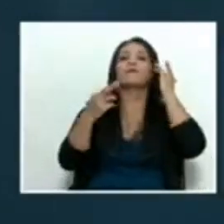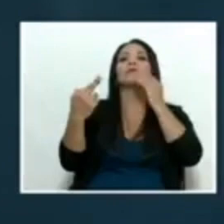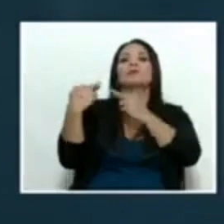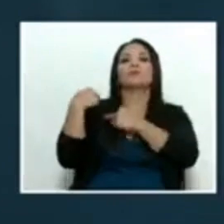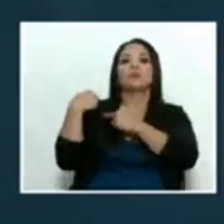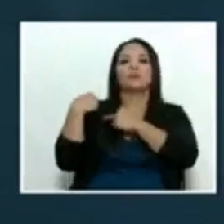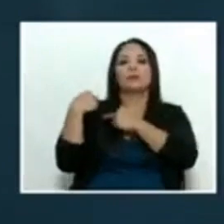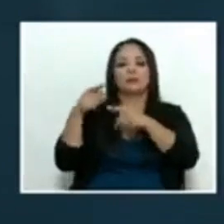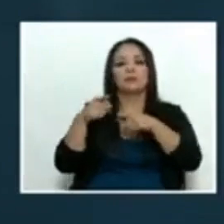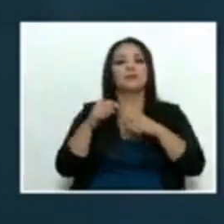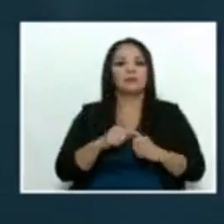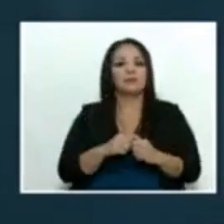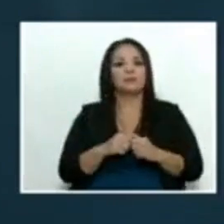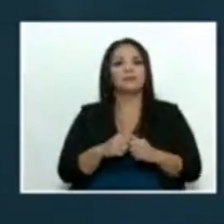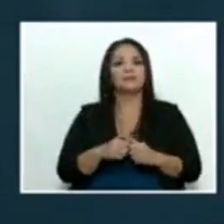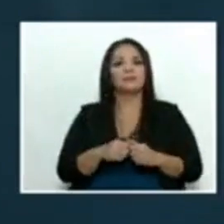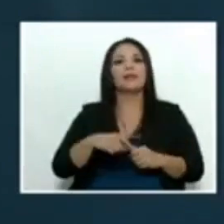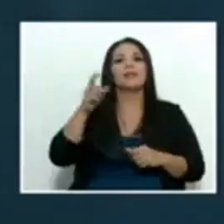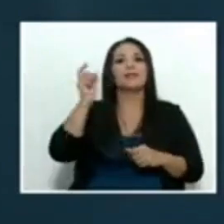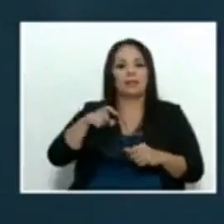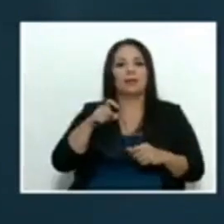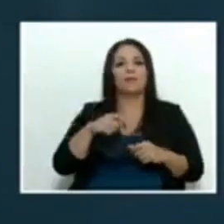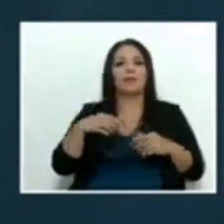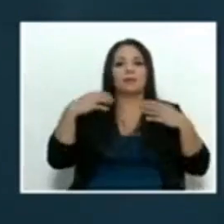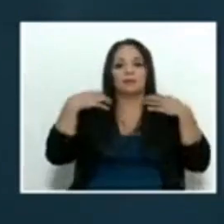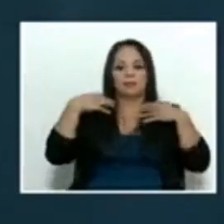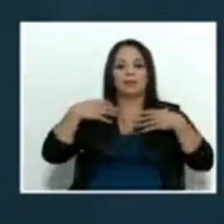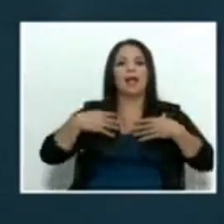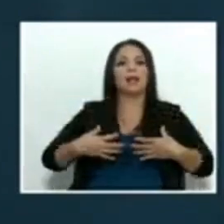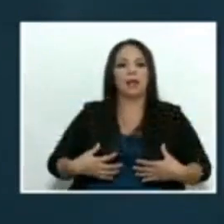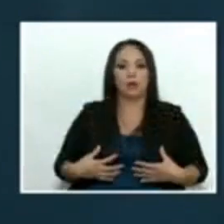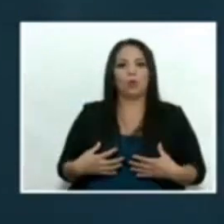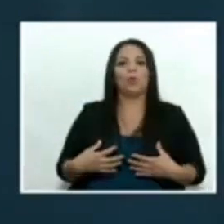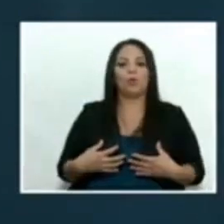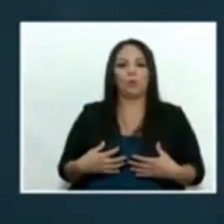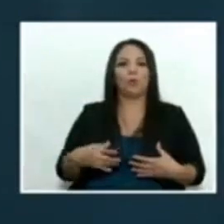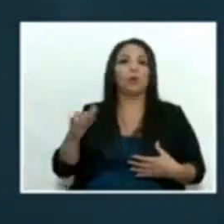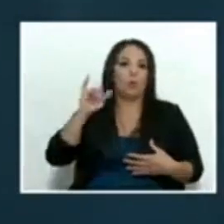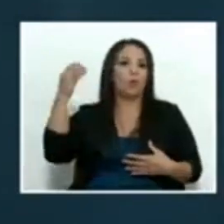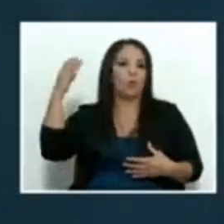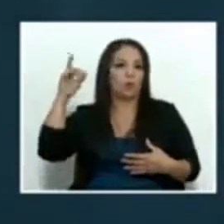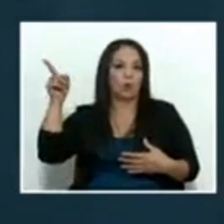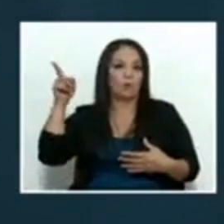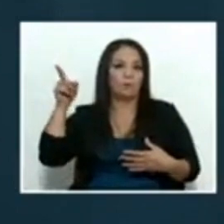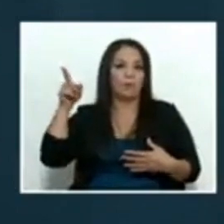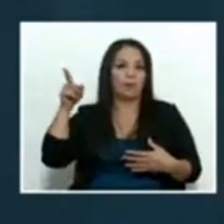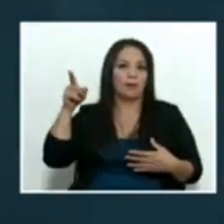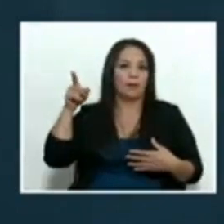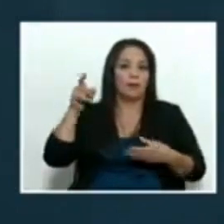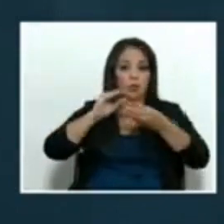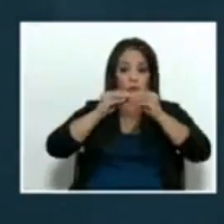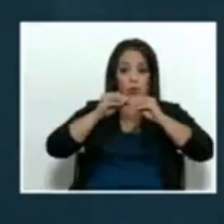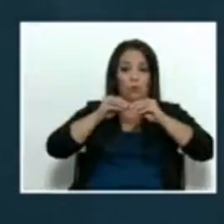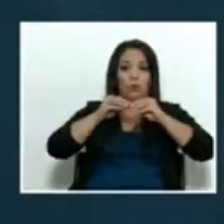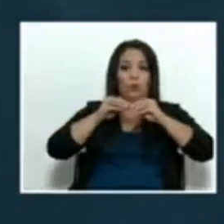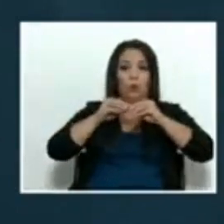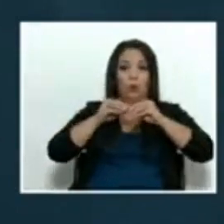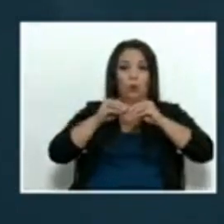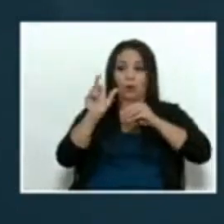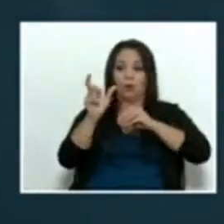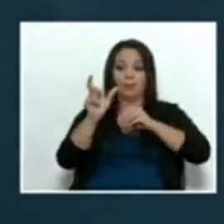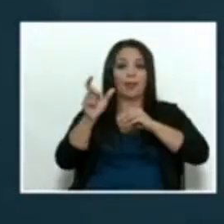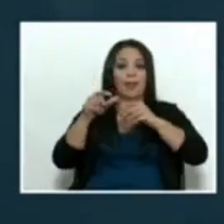responsabilidades vehiculares portar un chaleco, como es en el caso colombiano, en donde la placa, el número de placa de la